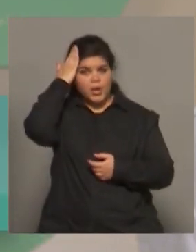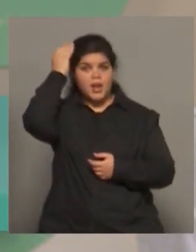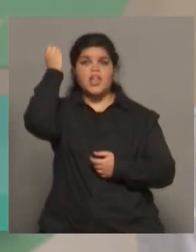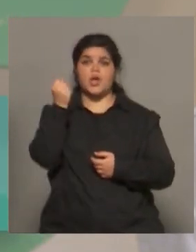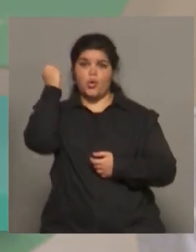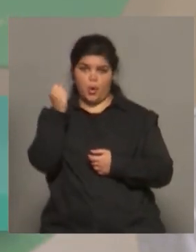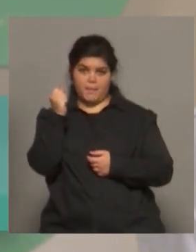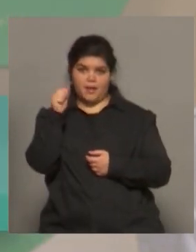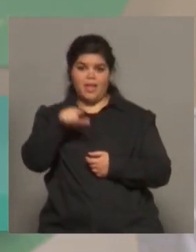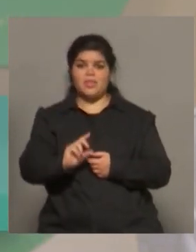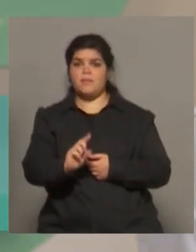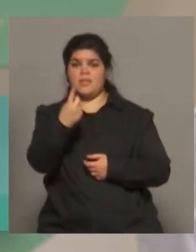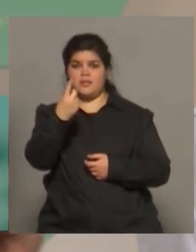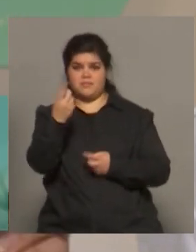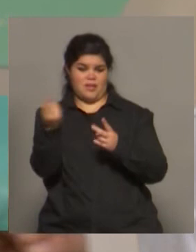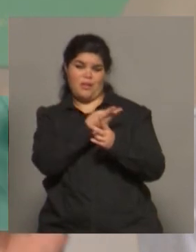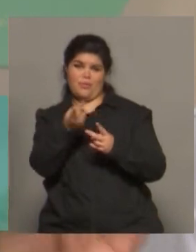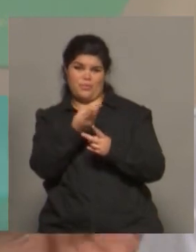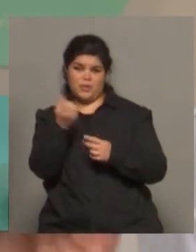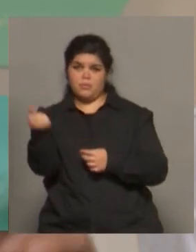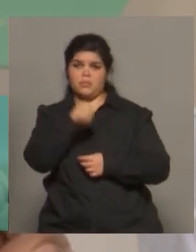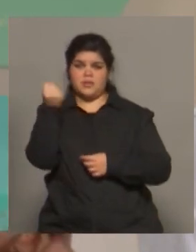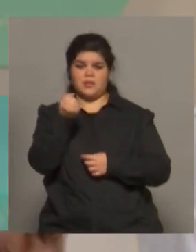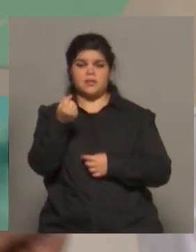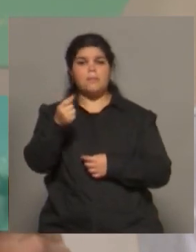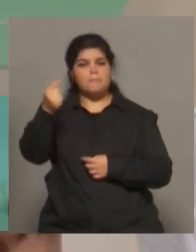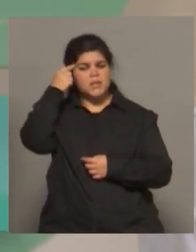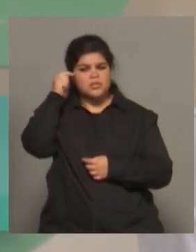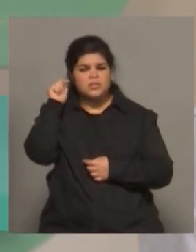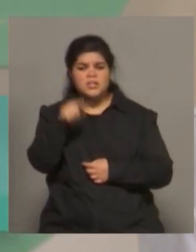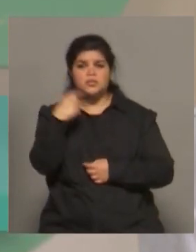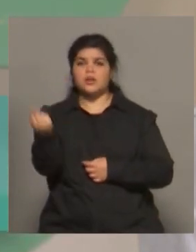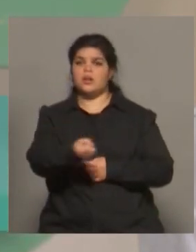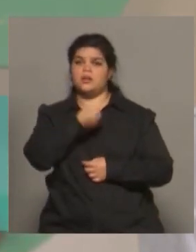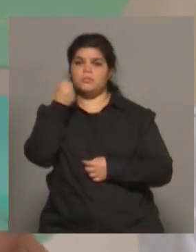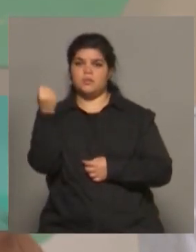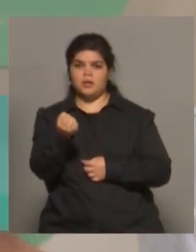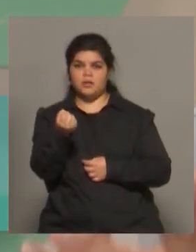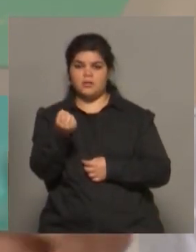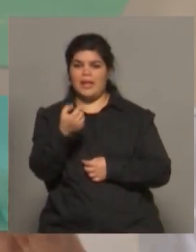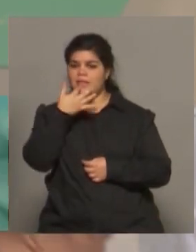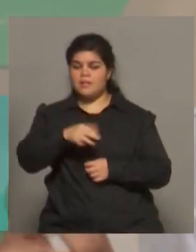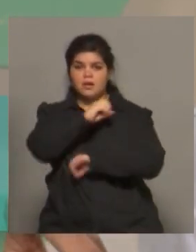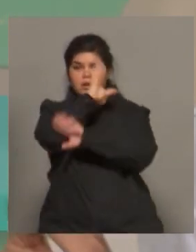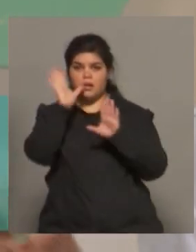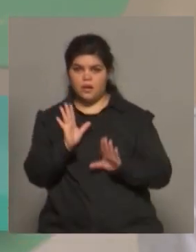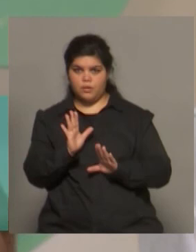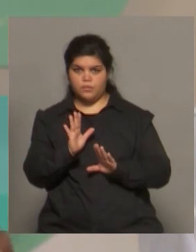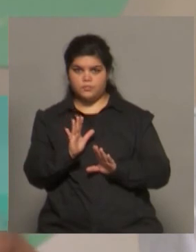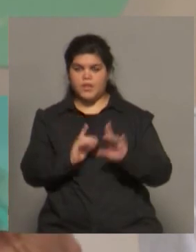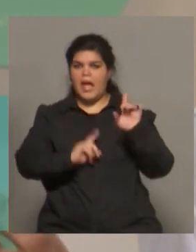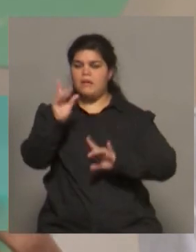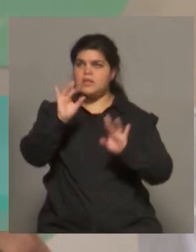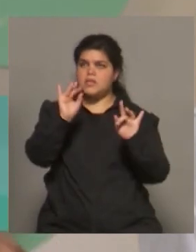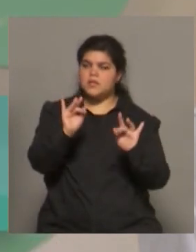económicamente, en esos dos sentidos. Pero creo que es ese el concepto fundamental que debemos entender. Se ve un tanto complicado en